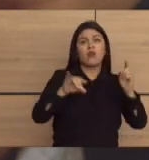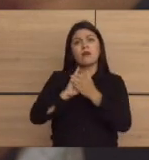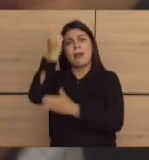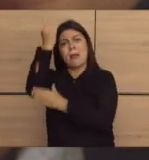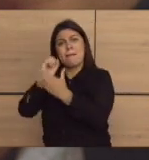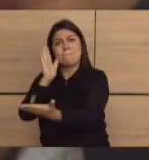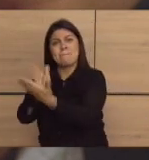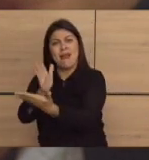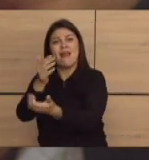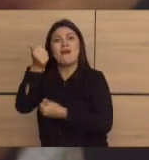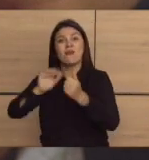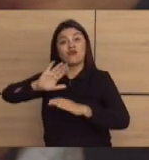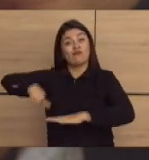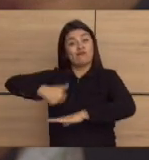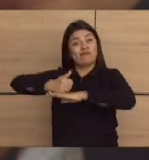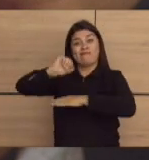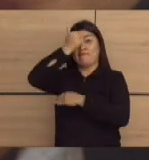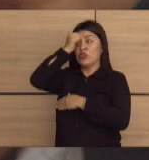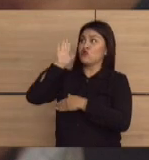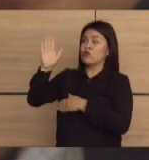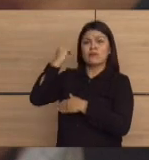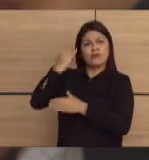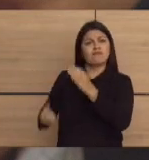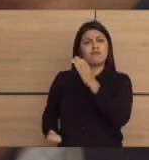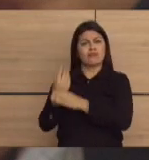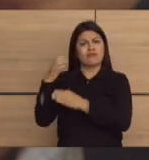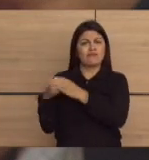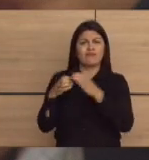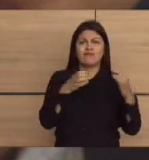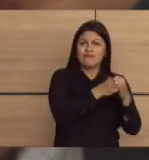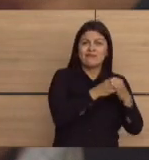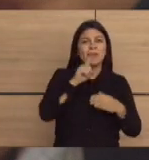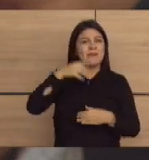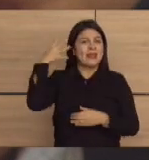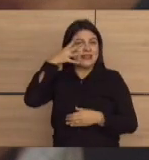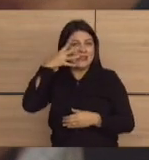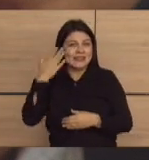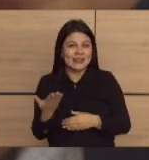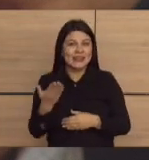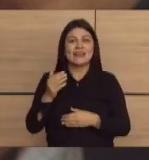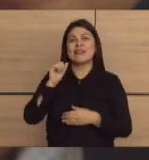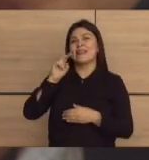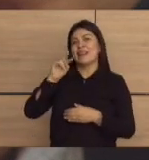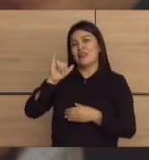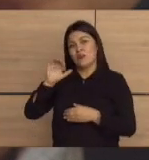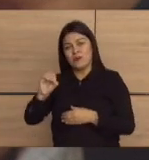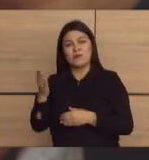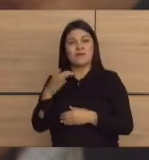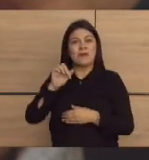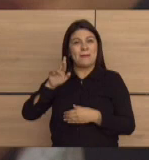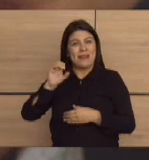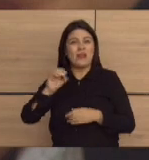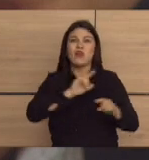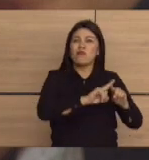padres fundadores. El papel de Anzoátegui, el papel de Santander, de Francisco Antonio Zea, de Pedro Gual,